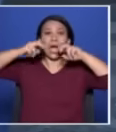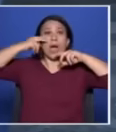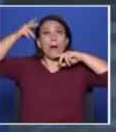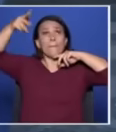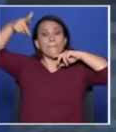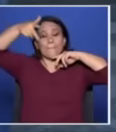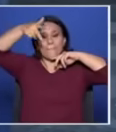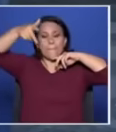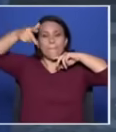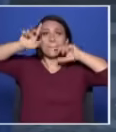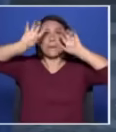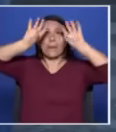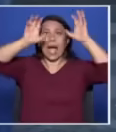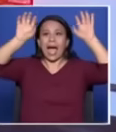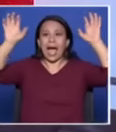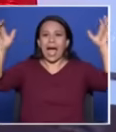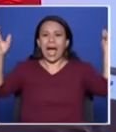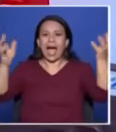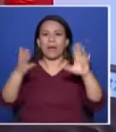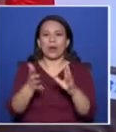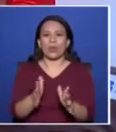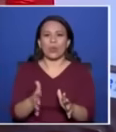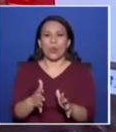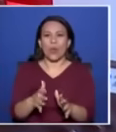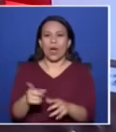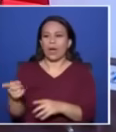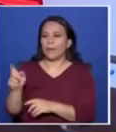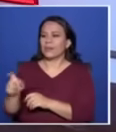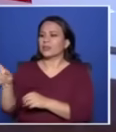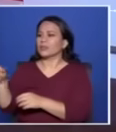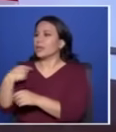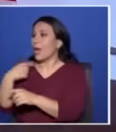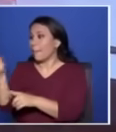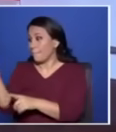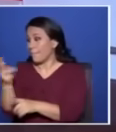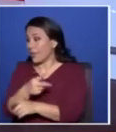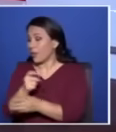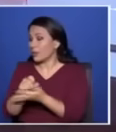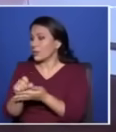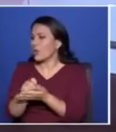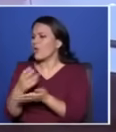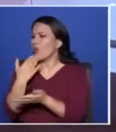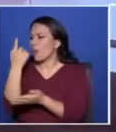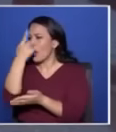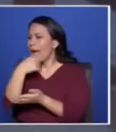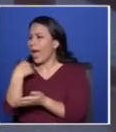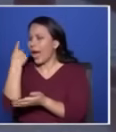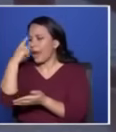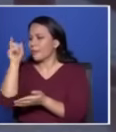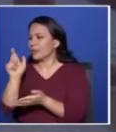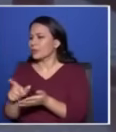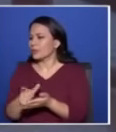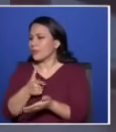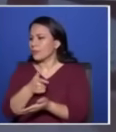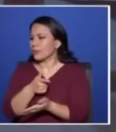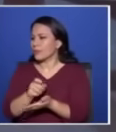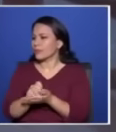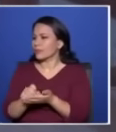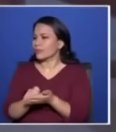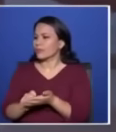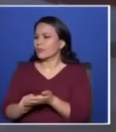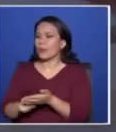DINASET recababan información de testigos para tratar de identificar a los responsables, ya que en el lugar no hay cámaras de